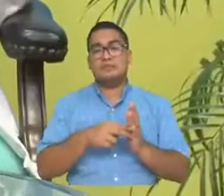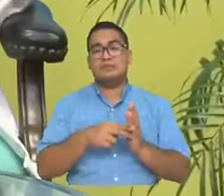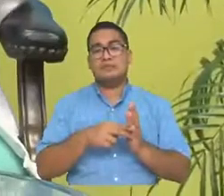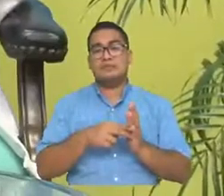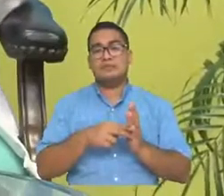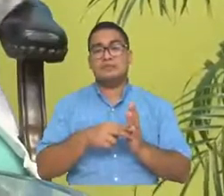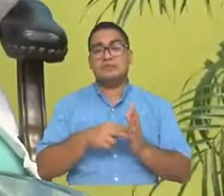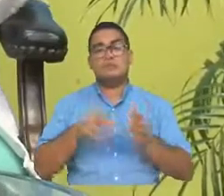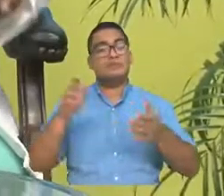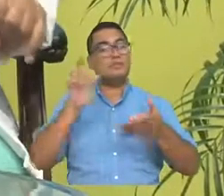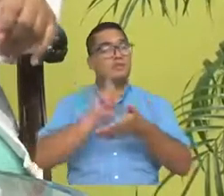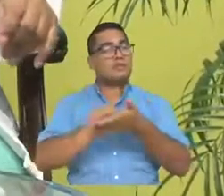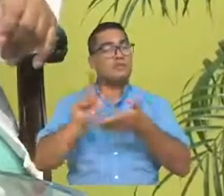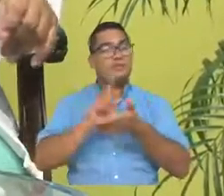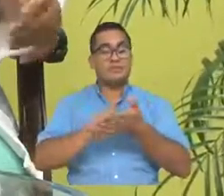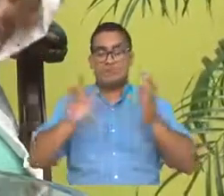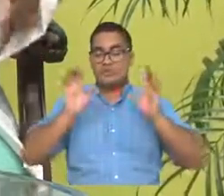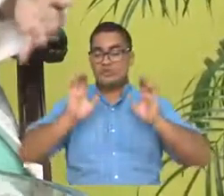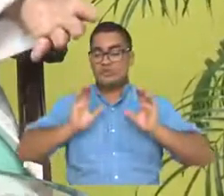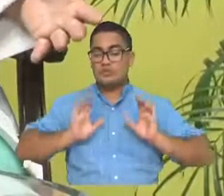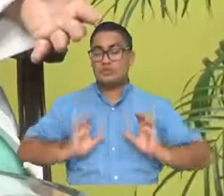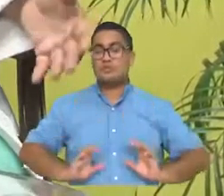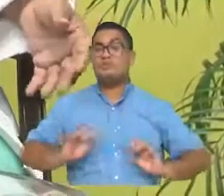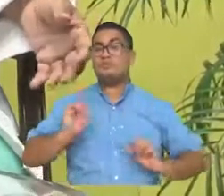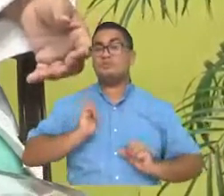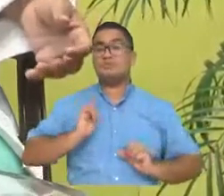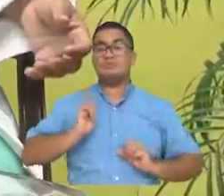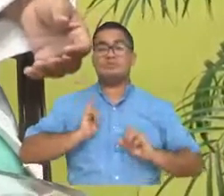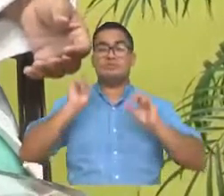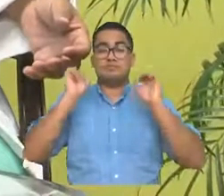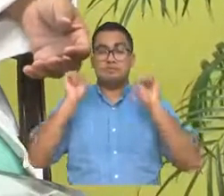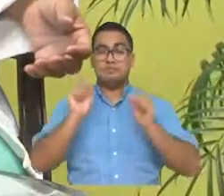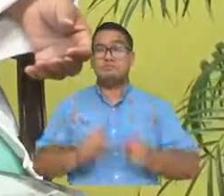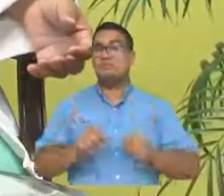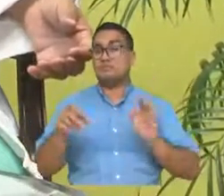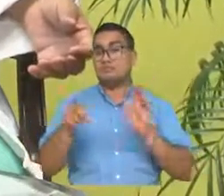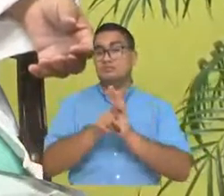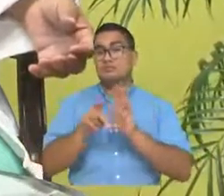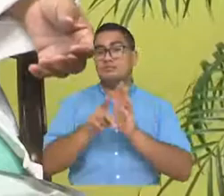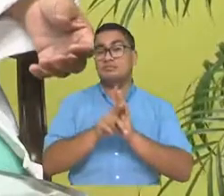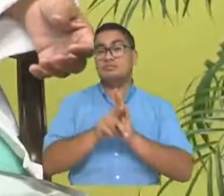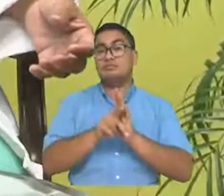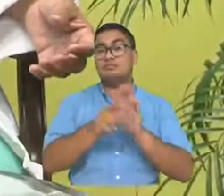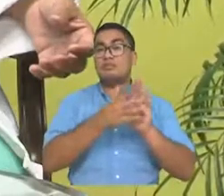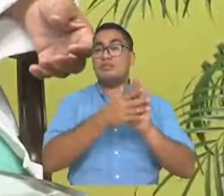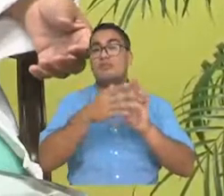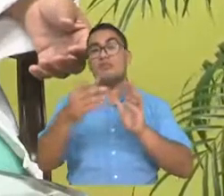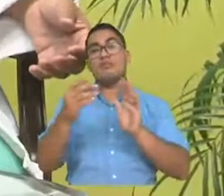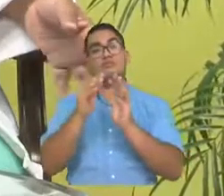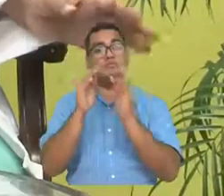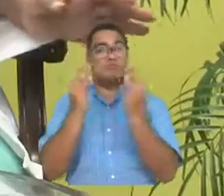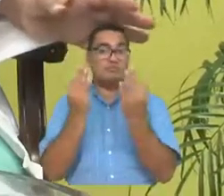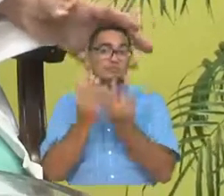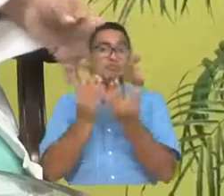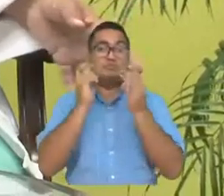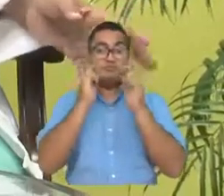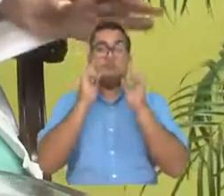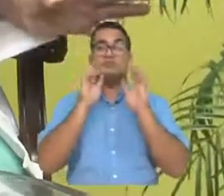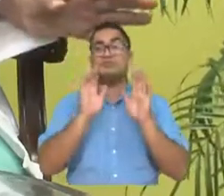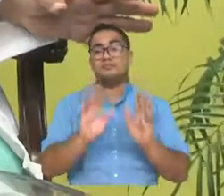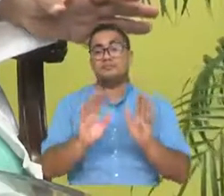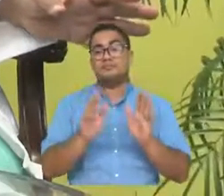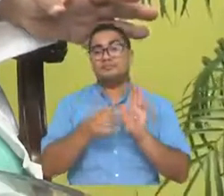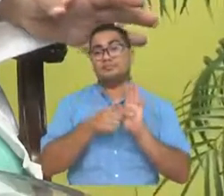Y si no te podés bañar, pues agarrar aunque sea de esas payitas húmedas y con esa pues te podés limpiar de los pies hasta la